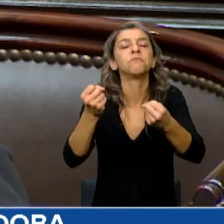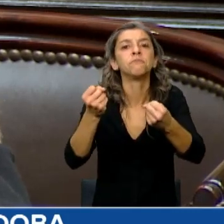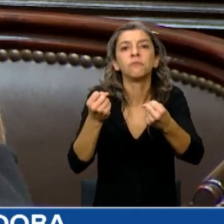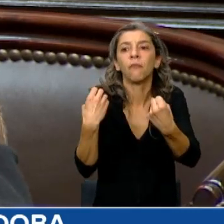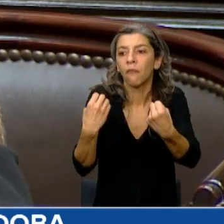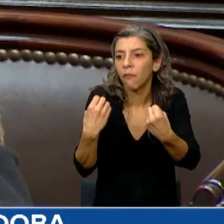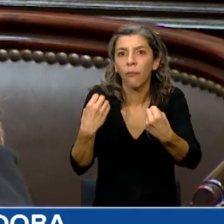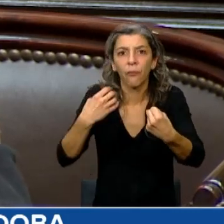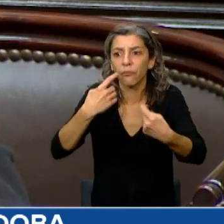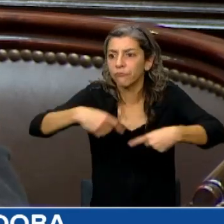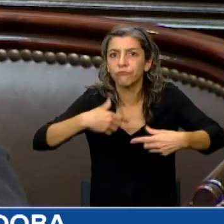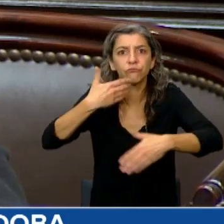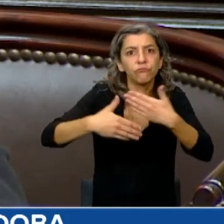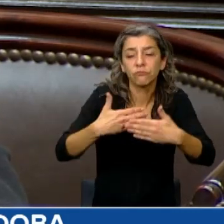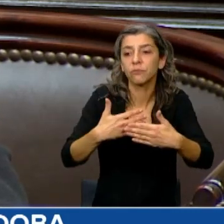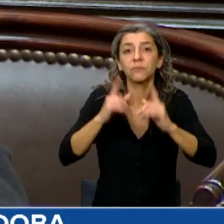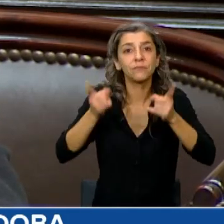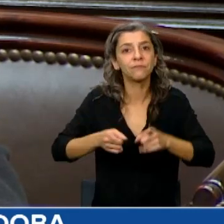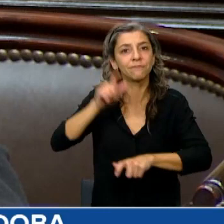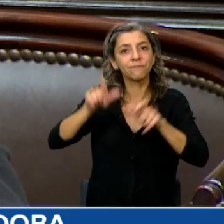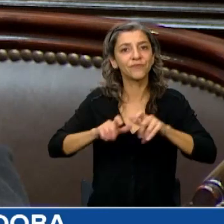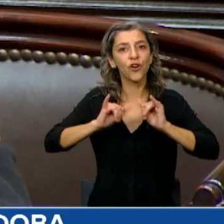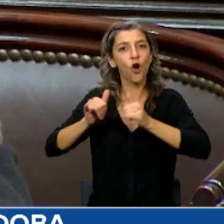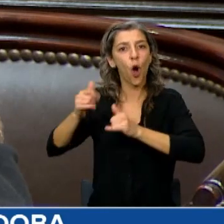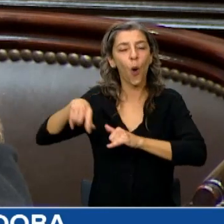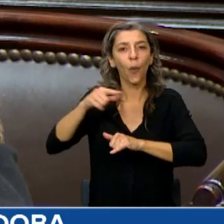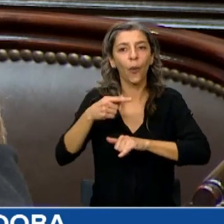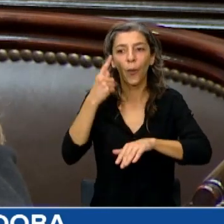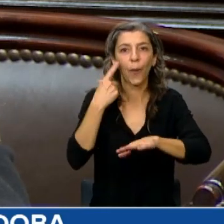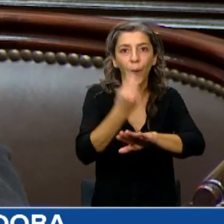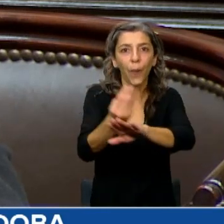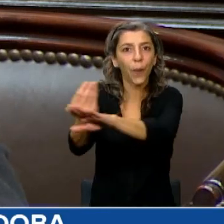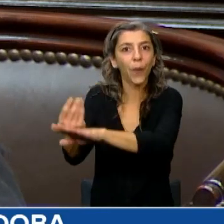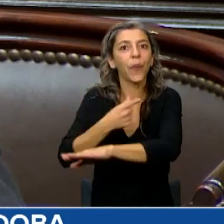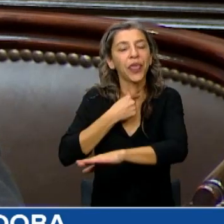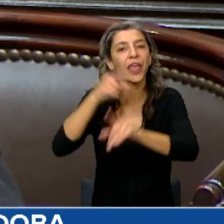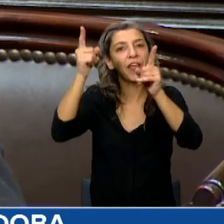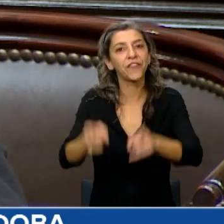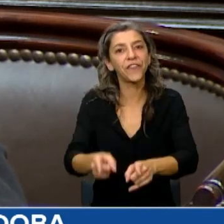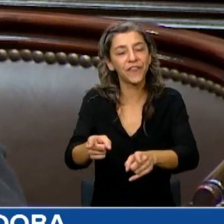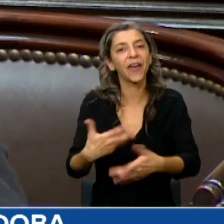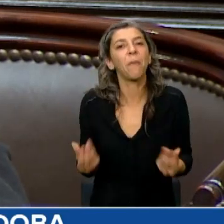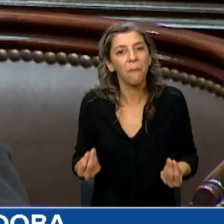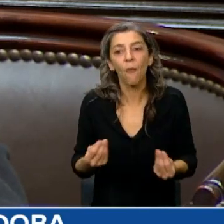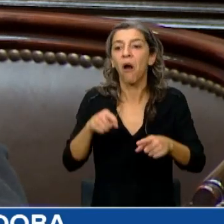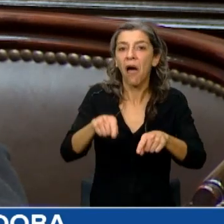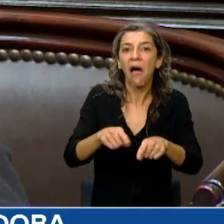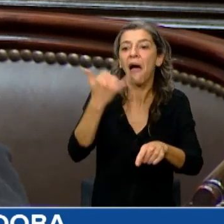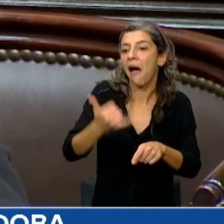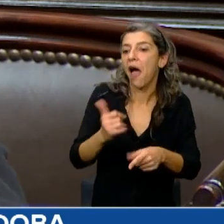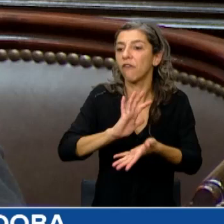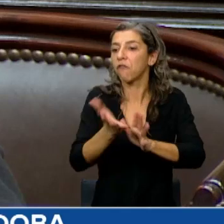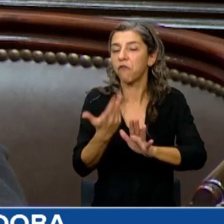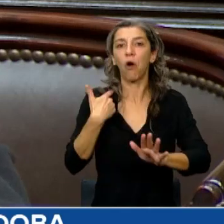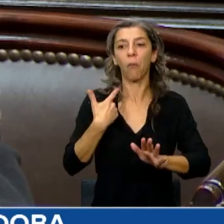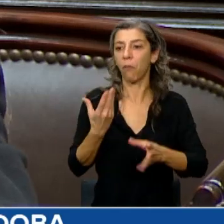jóvenes con ganas de quedarse en esos lugares para apostar a esa localidad y seguir evolucionando y desarrollando sus profesiones, sus tareas